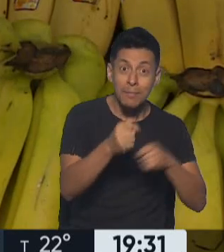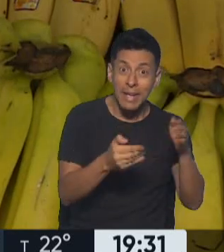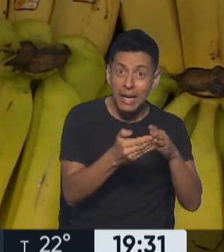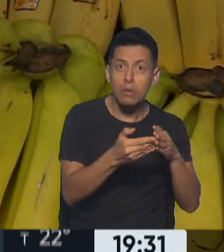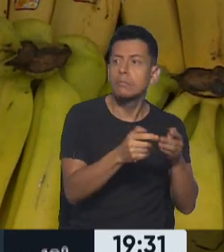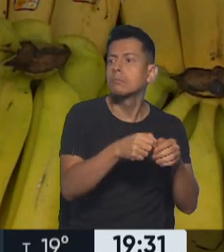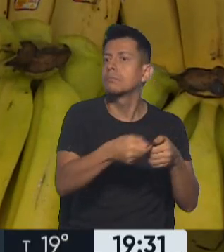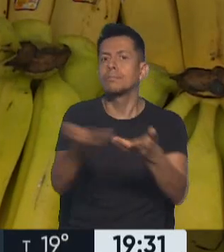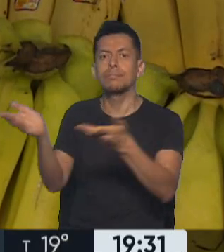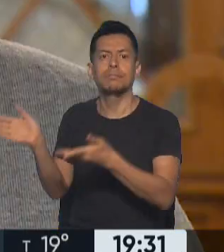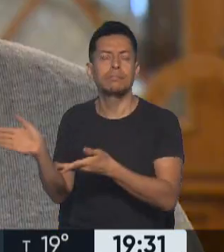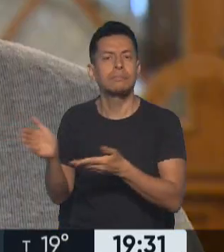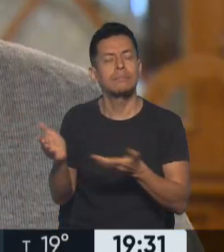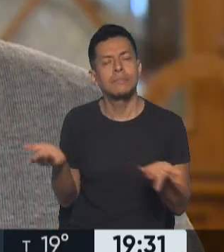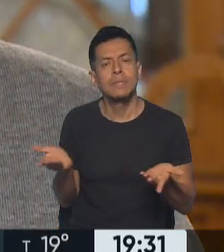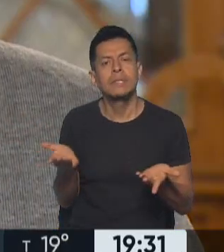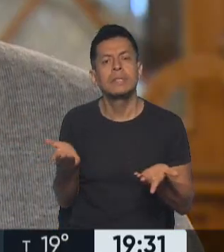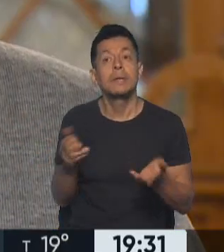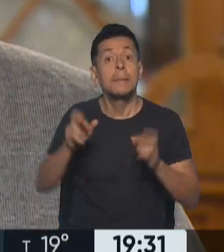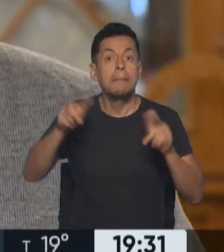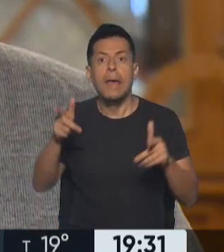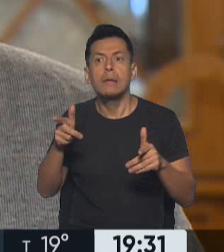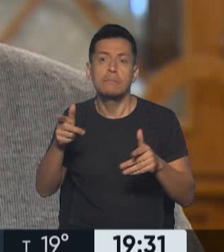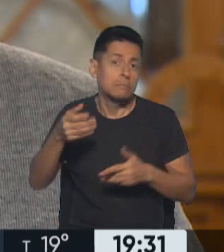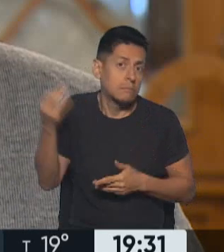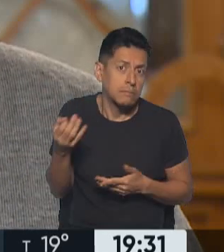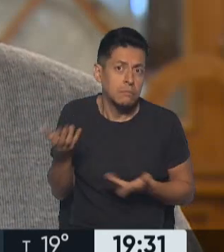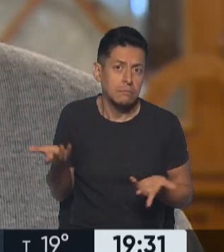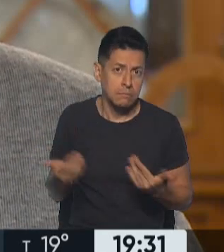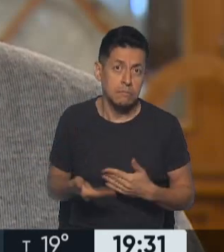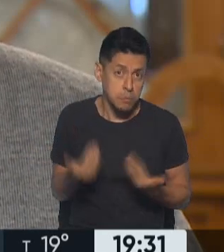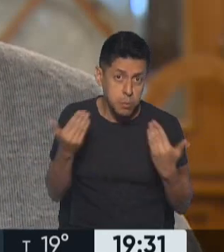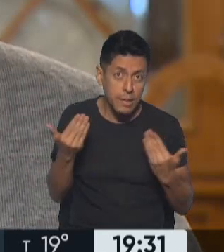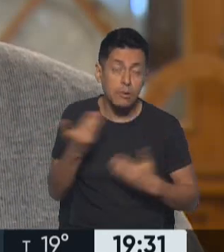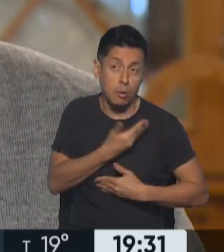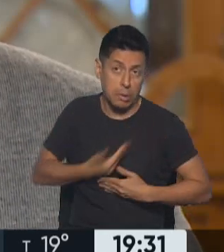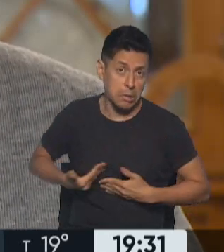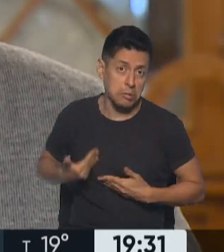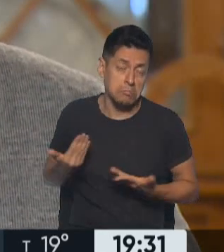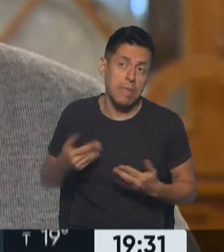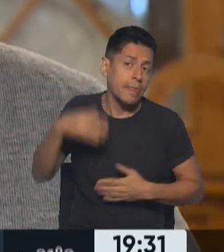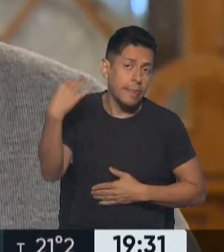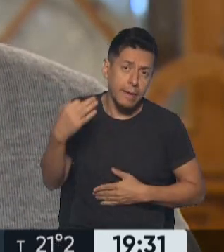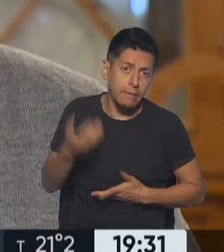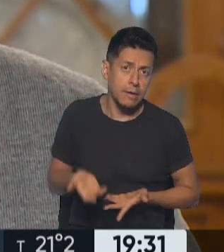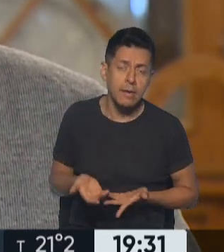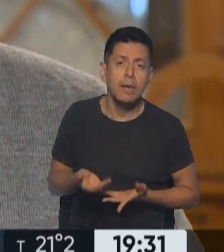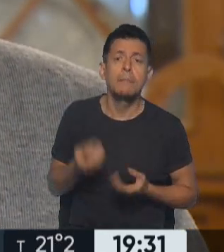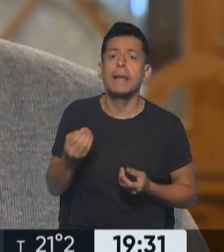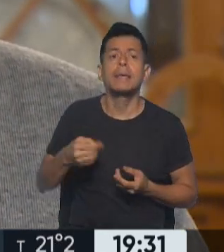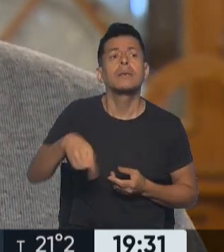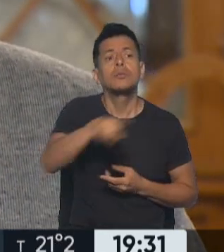gente un plan magnífico que podría tener el gobierno y que debería tener para recuperar credibilidad